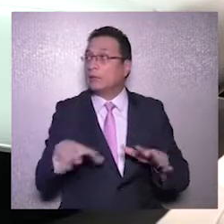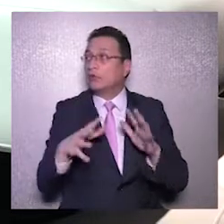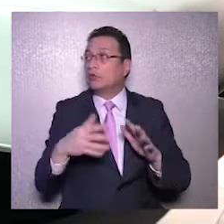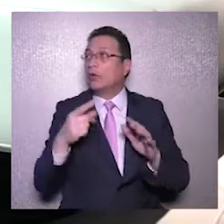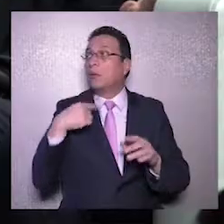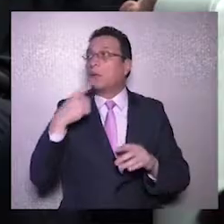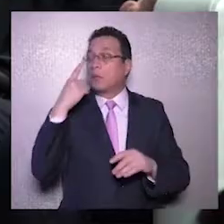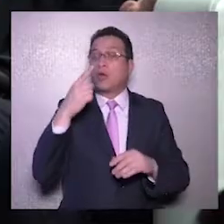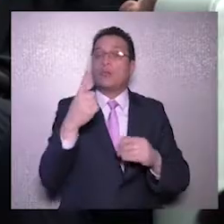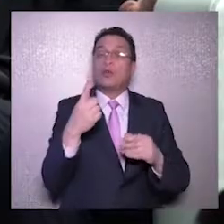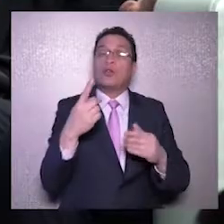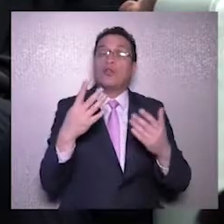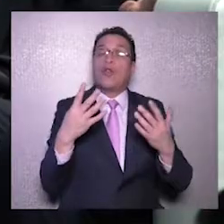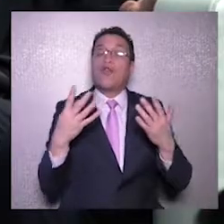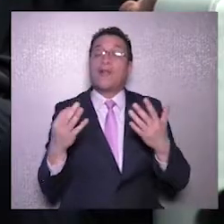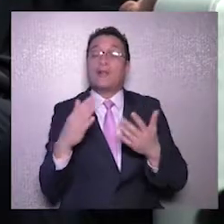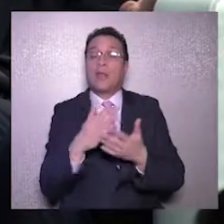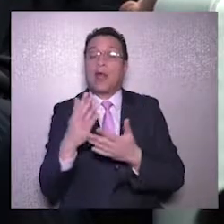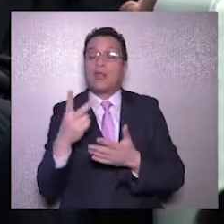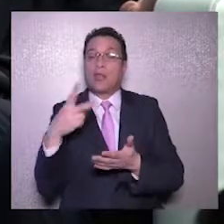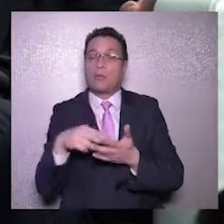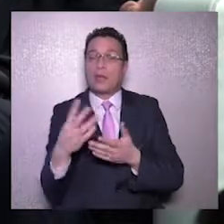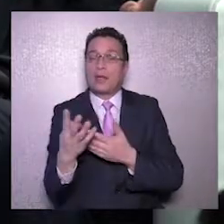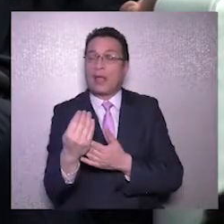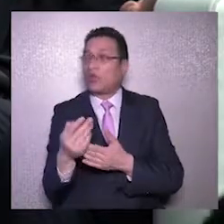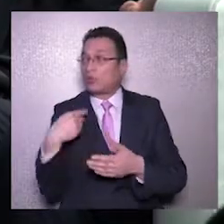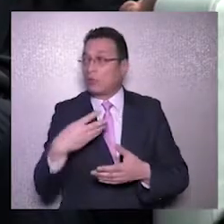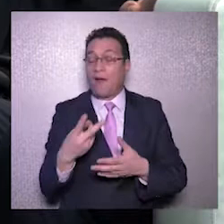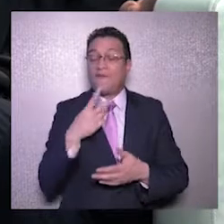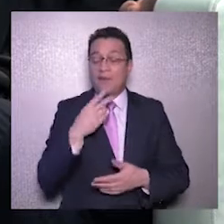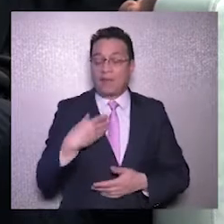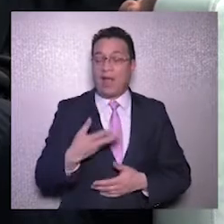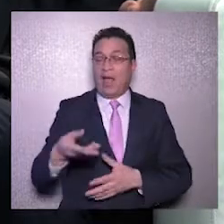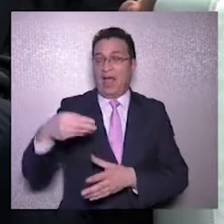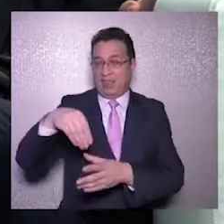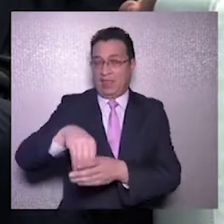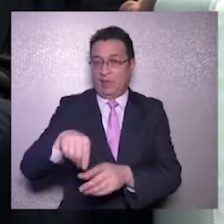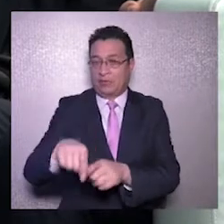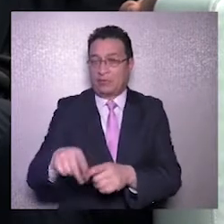90 hasta el 2014 desde adentro, la evolución